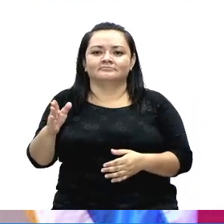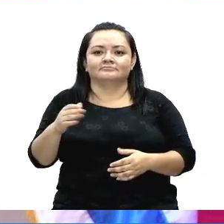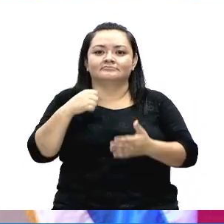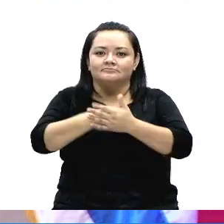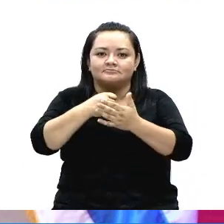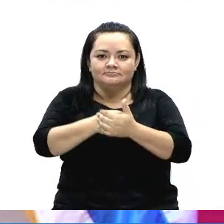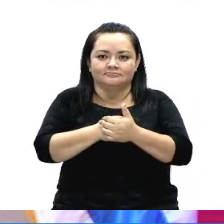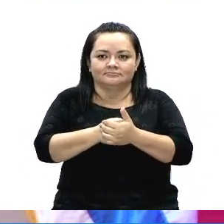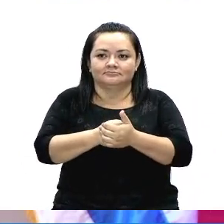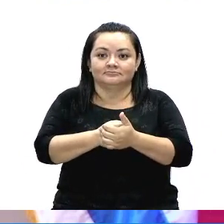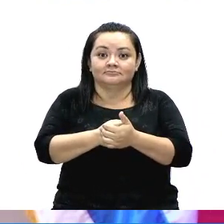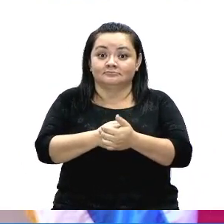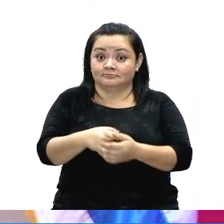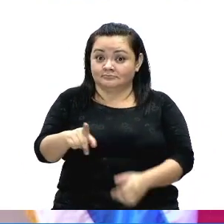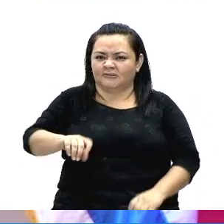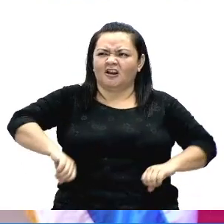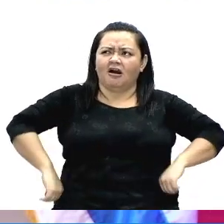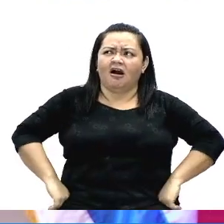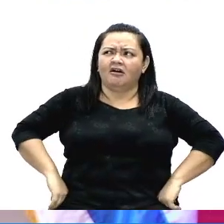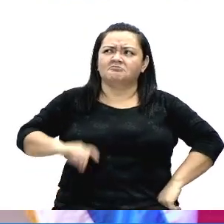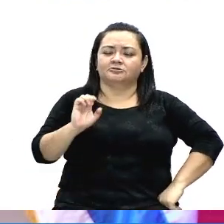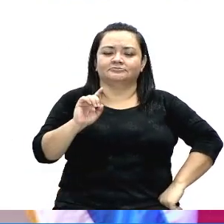sin renegar